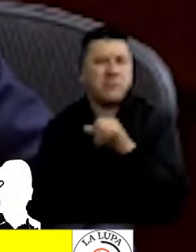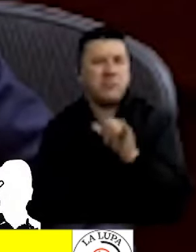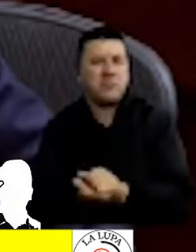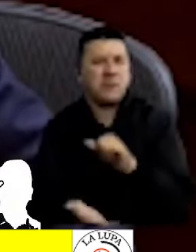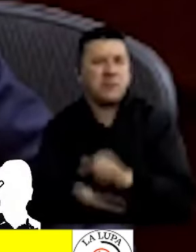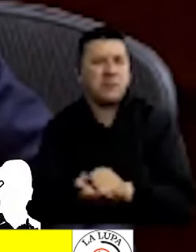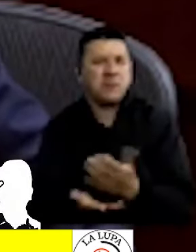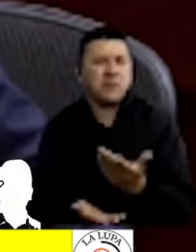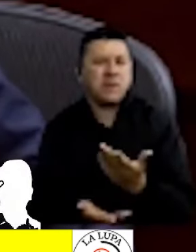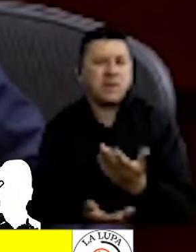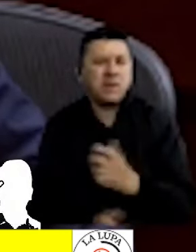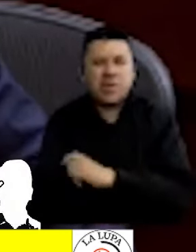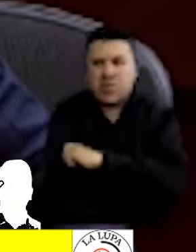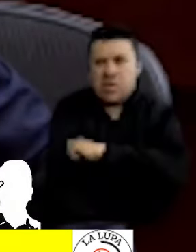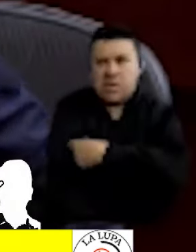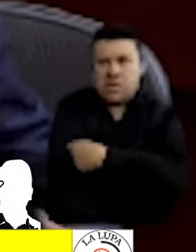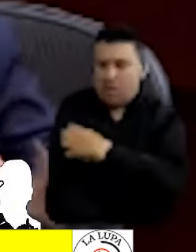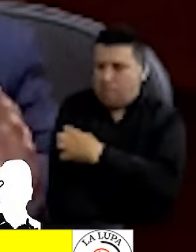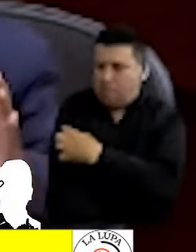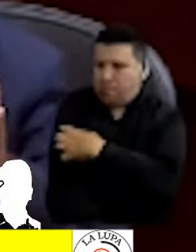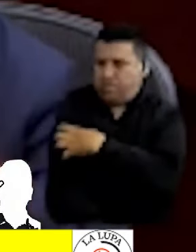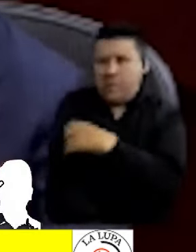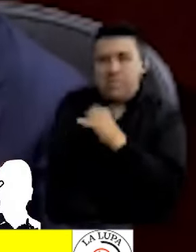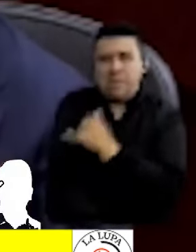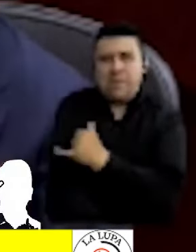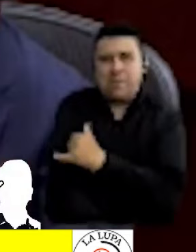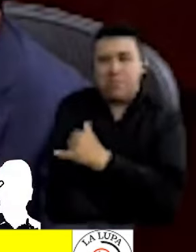mamá que lo pellizca. Ahora,